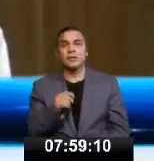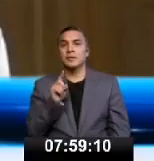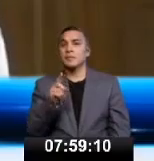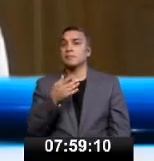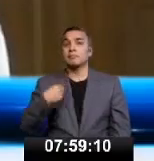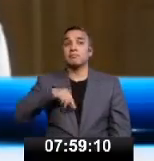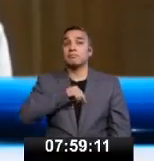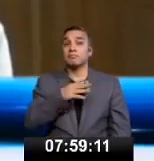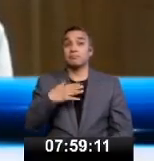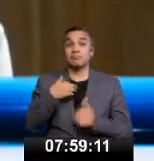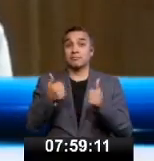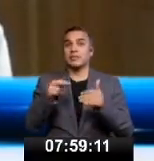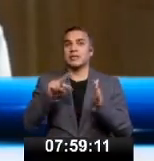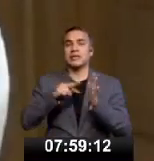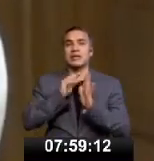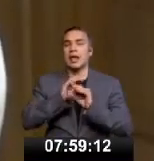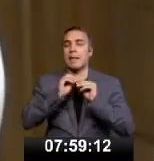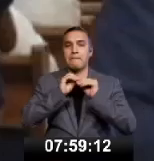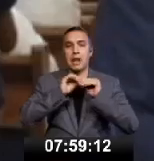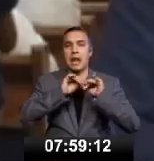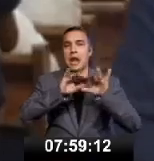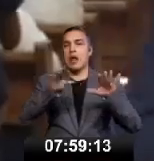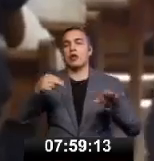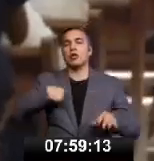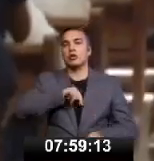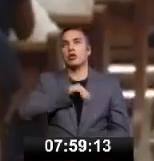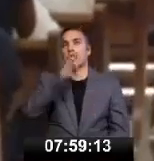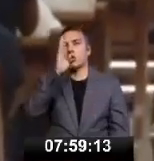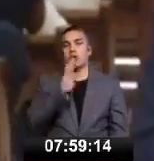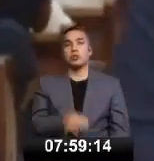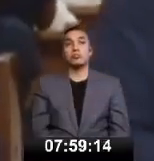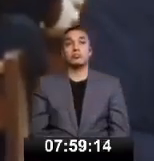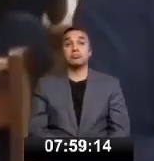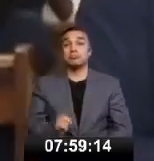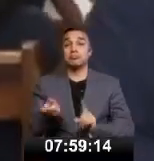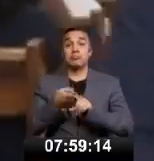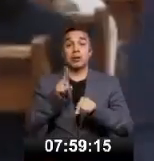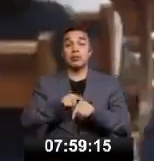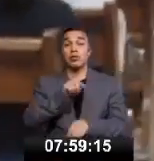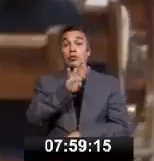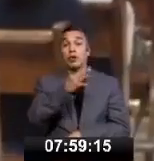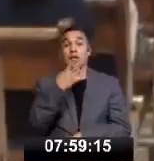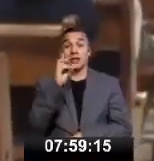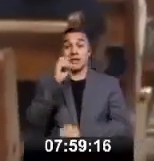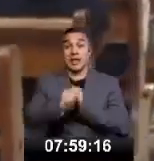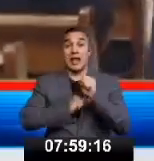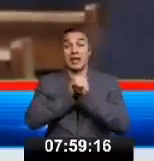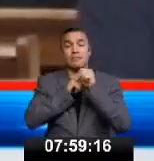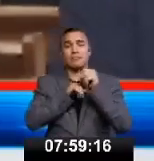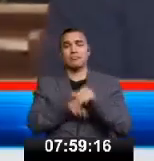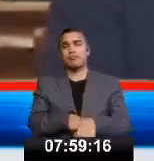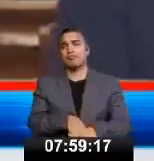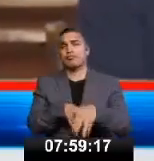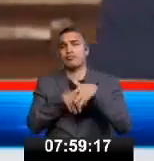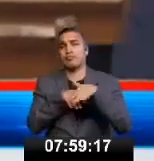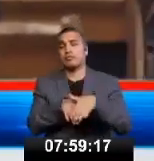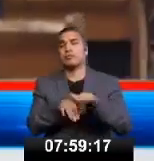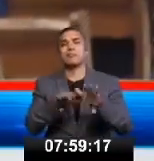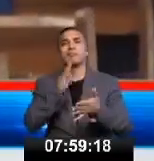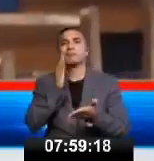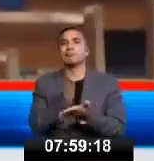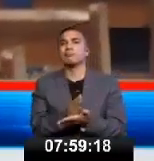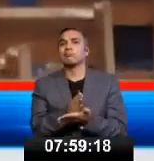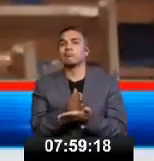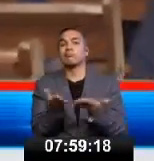de que estemos bien ya es un milagro para nosotros. Por primera vez en 417 años, la peregrinación de la Virgen del Quinche se